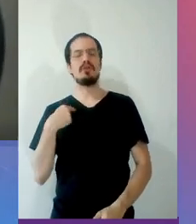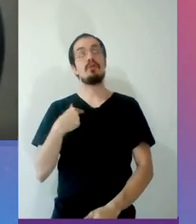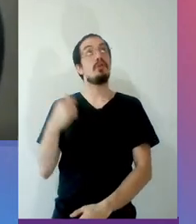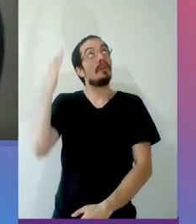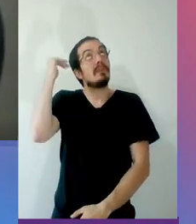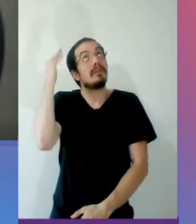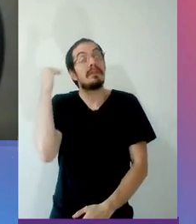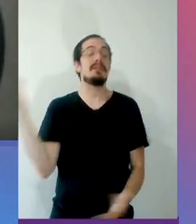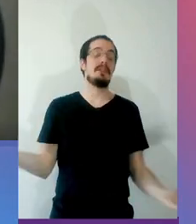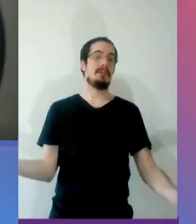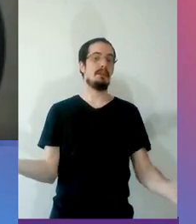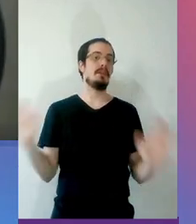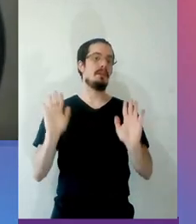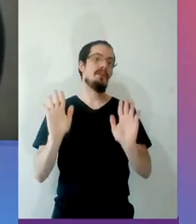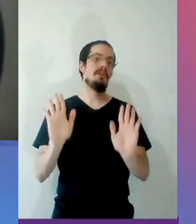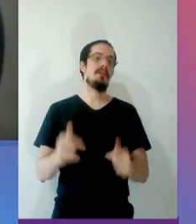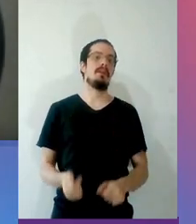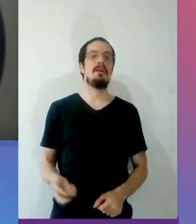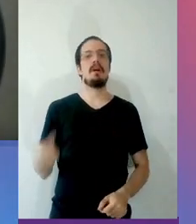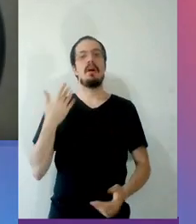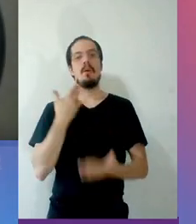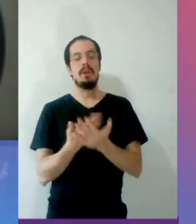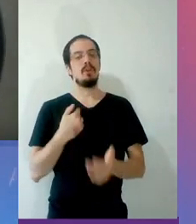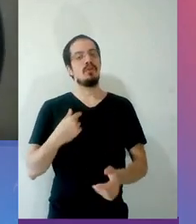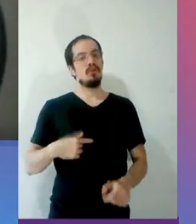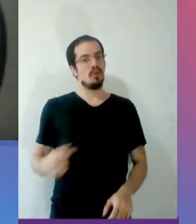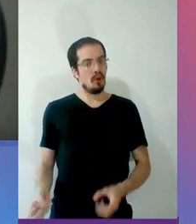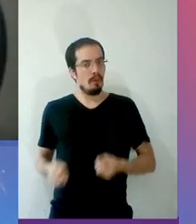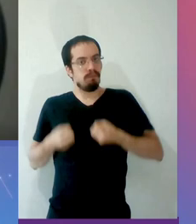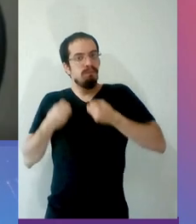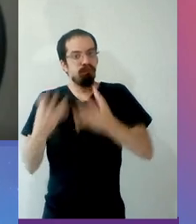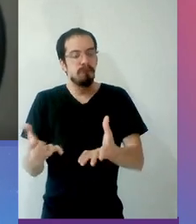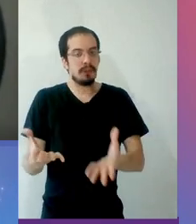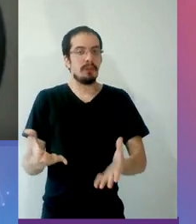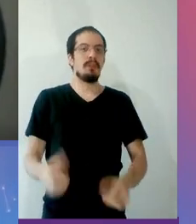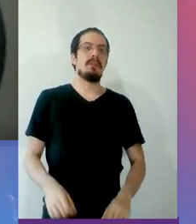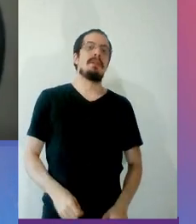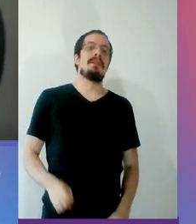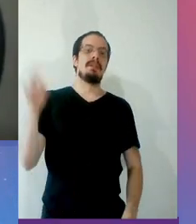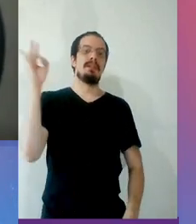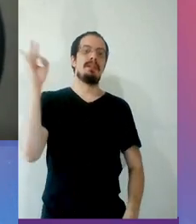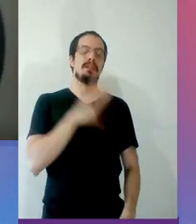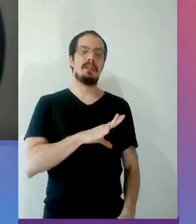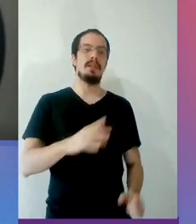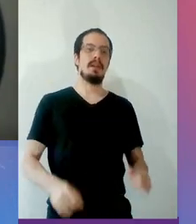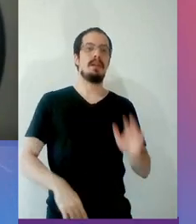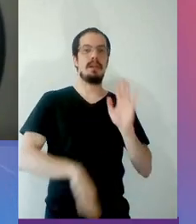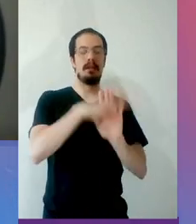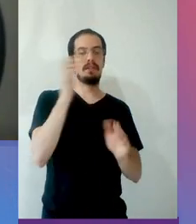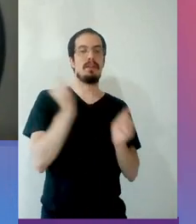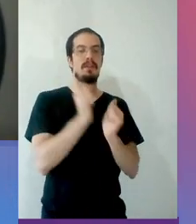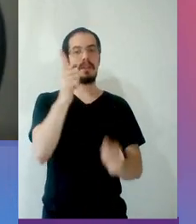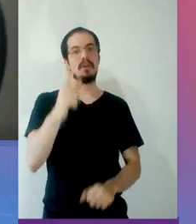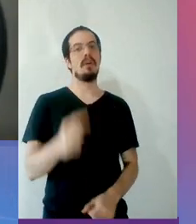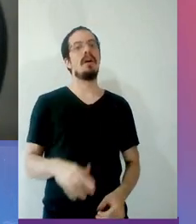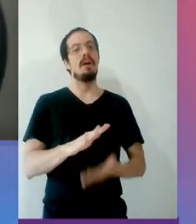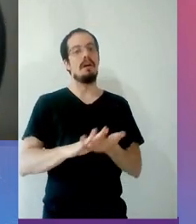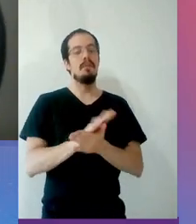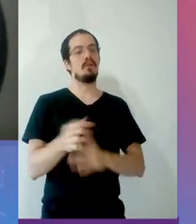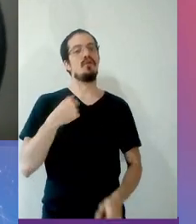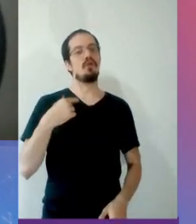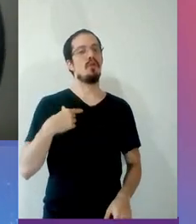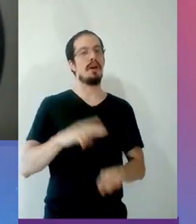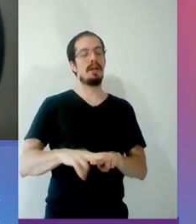cuando implementé Chile Crece Contigo fue en el año 2007, algunas de ustedes estaban en la básica todavía, ¿ah? Estaban en el colegio